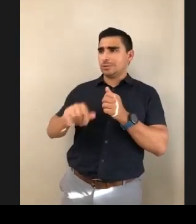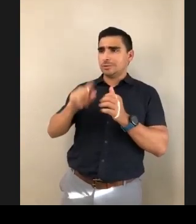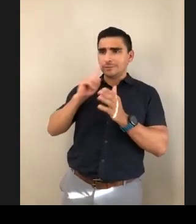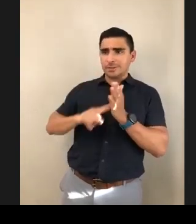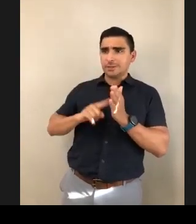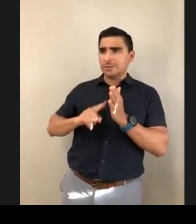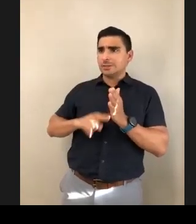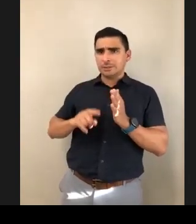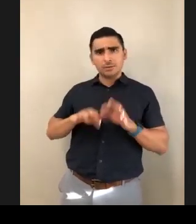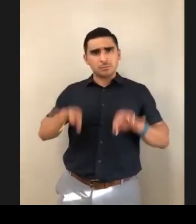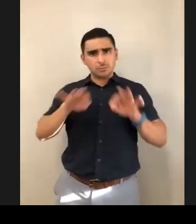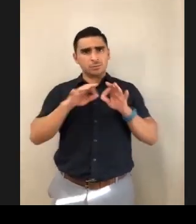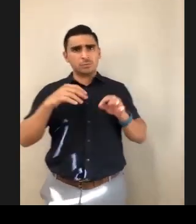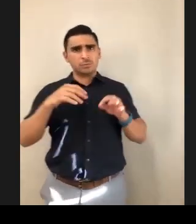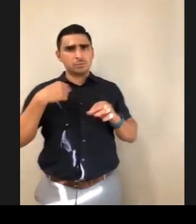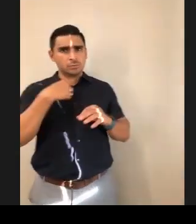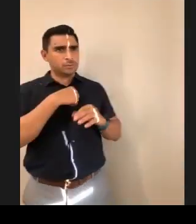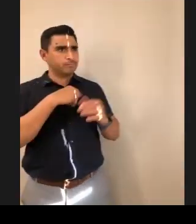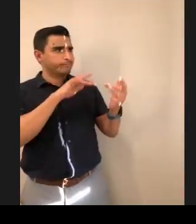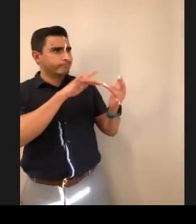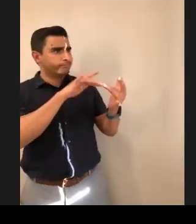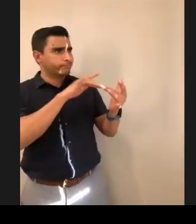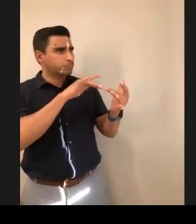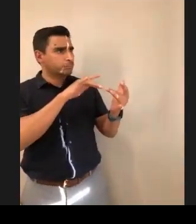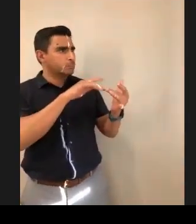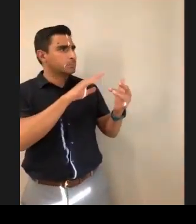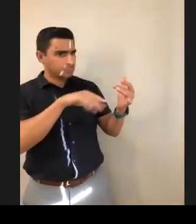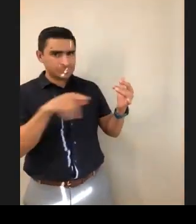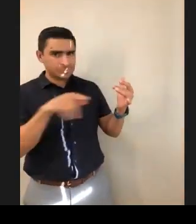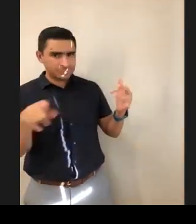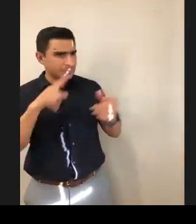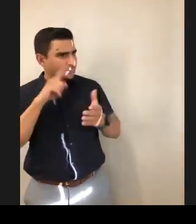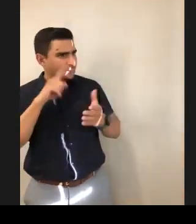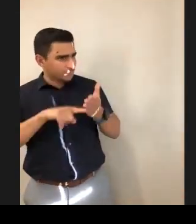investigación, acercarnos a ellos y